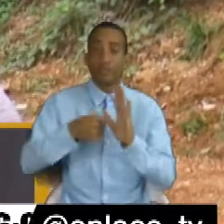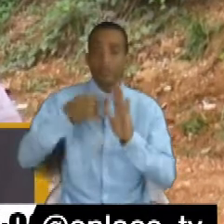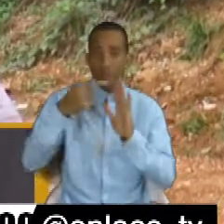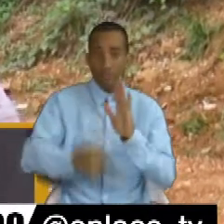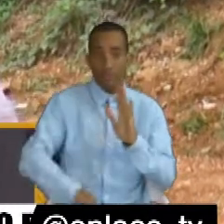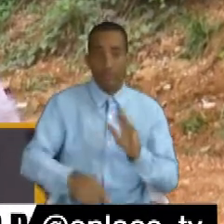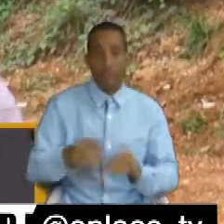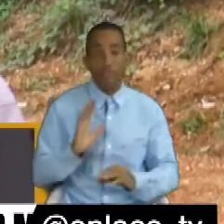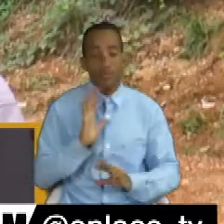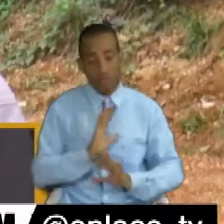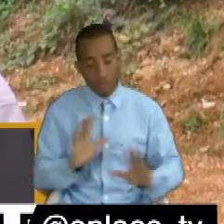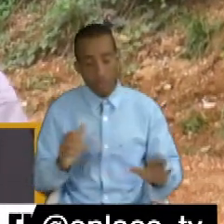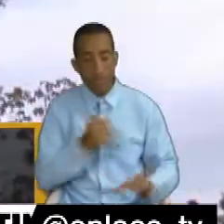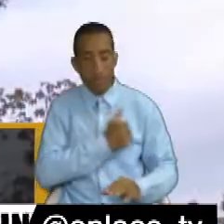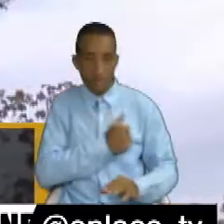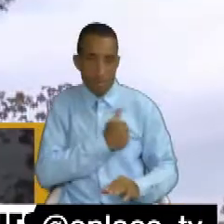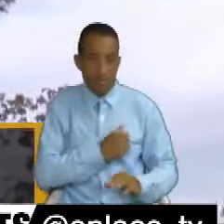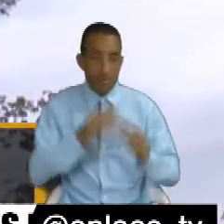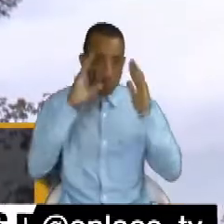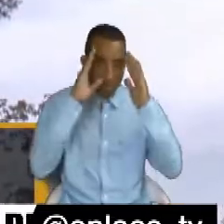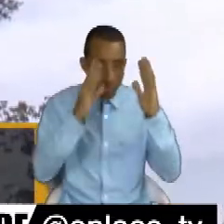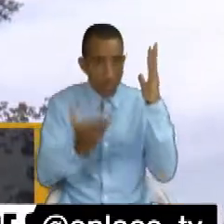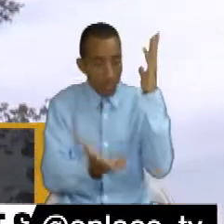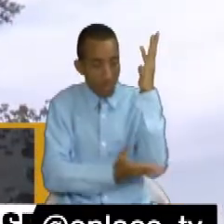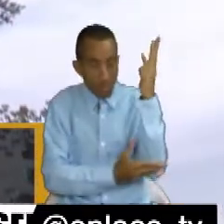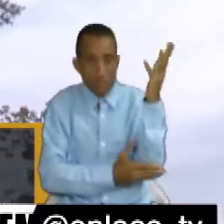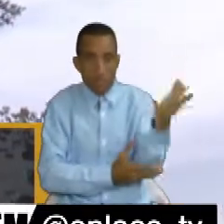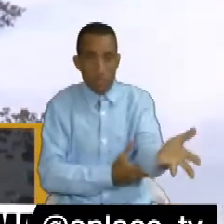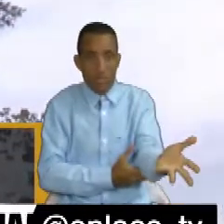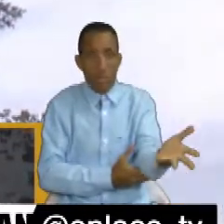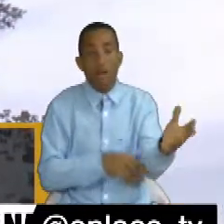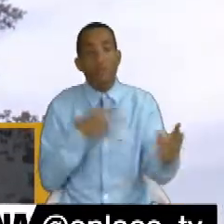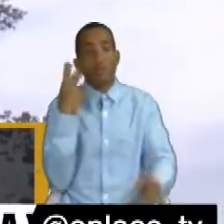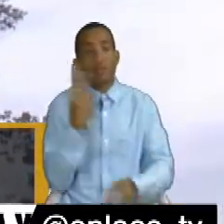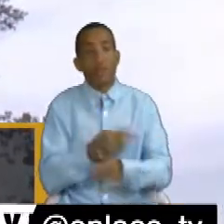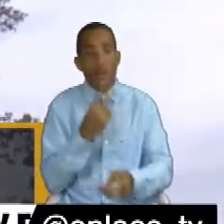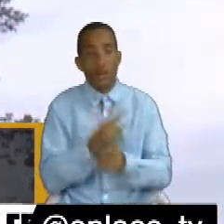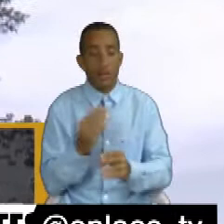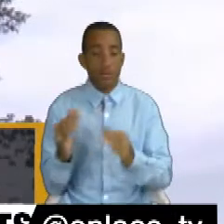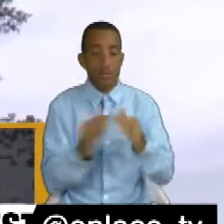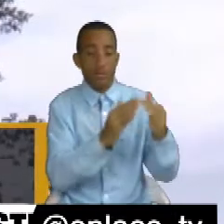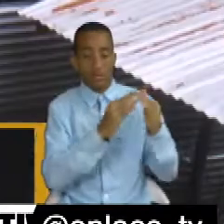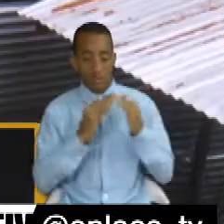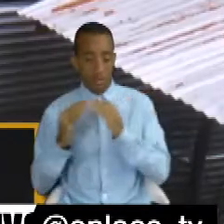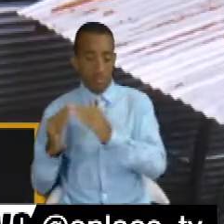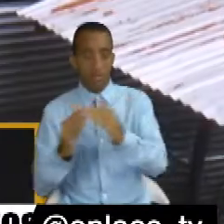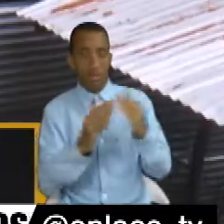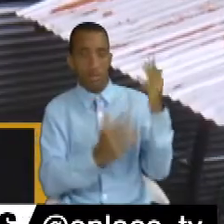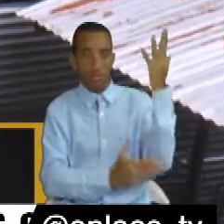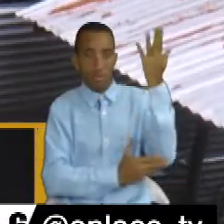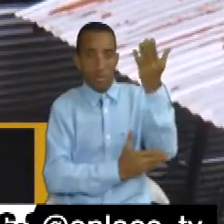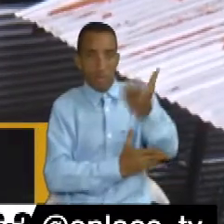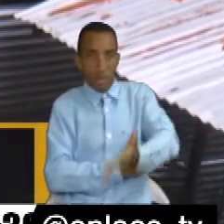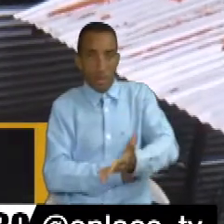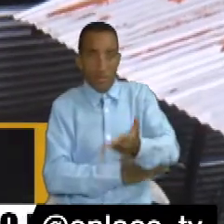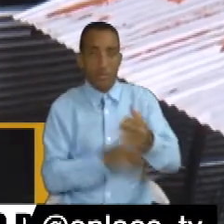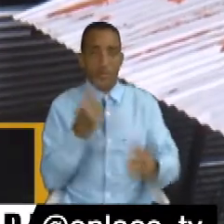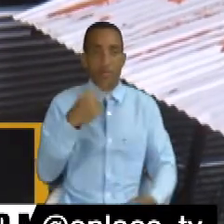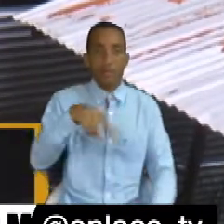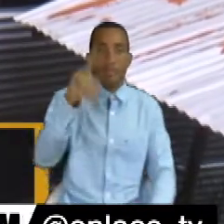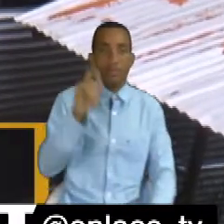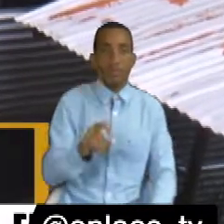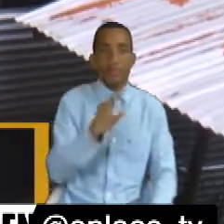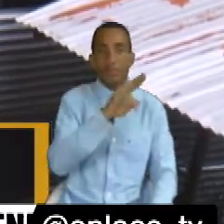pongan manos a este árbol, a ver si nos lo pueden cortar porque es un peligro para los habitantes de aquí de la comunidad de la Nueva Juventud desde el 16 de marzo. Aquí toda la